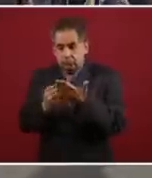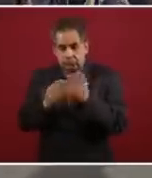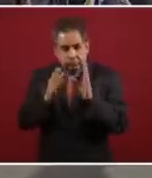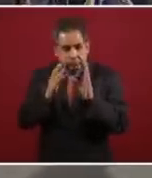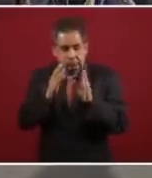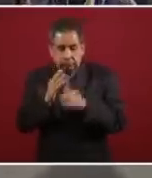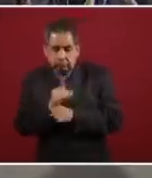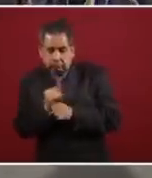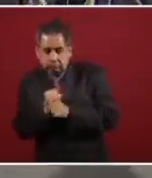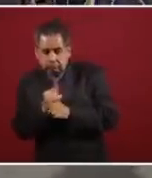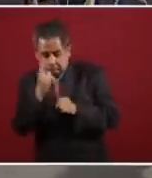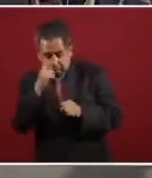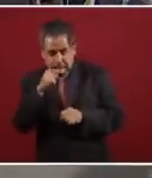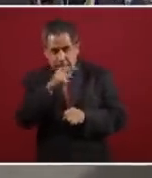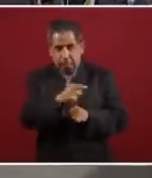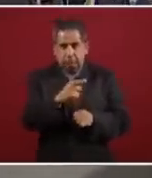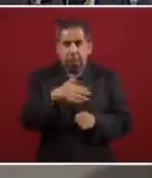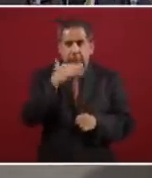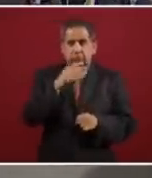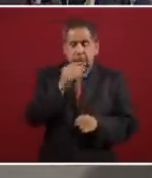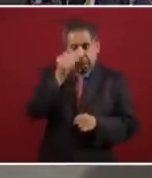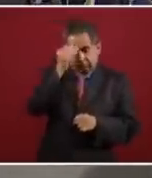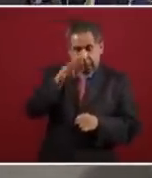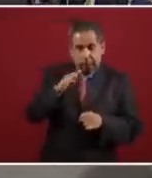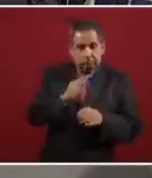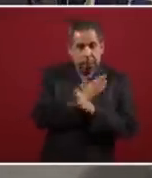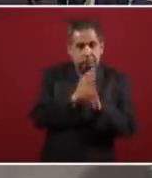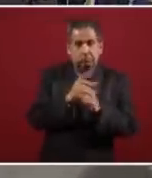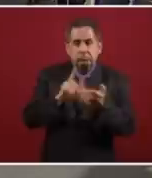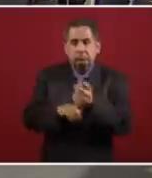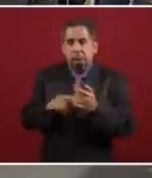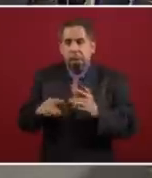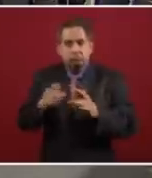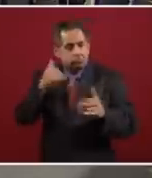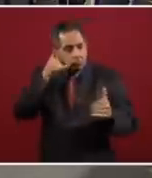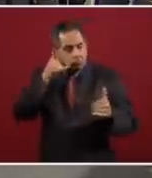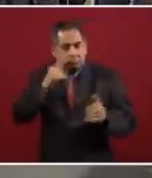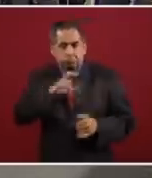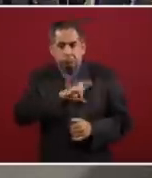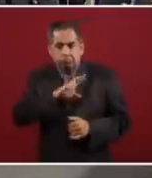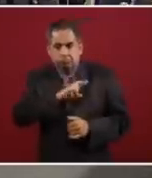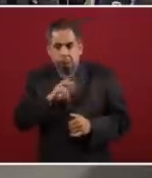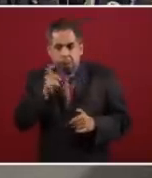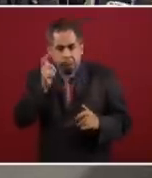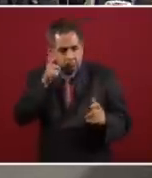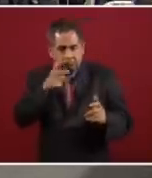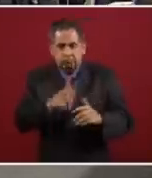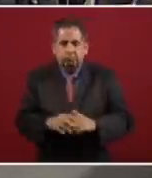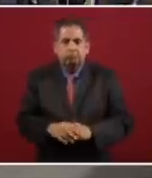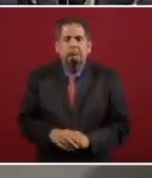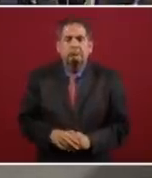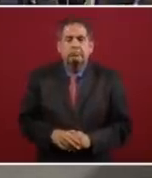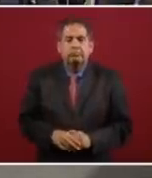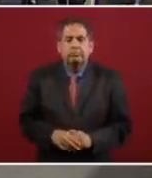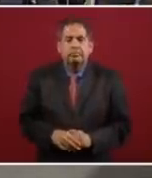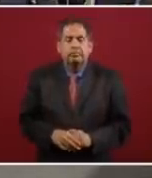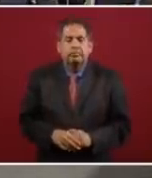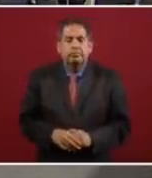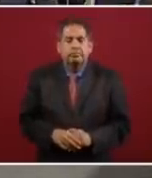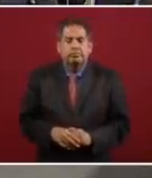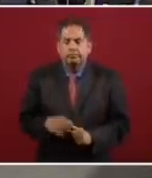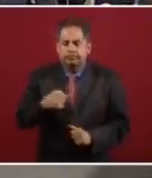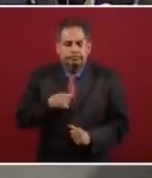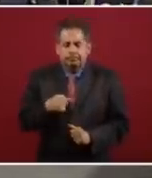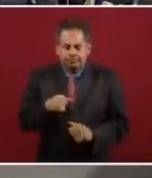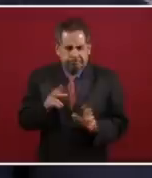para combatir el tema de defraudación fiscal, la intervención de comunicaciones privadas. Pues yo